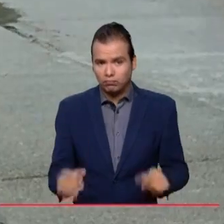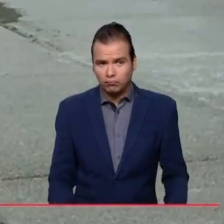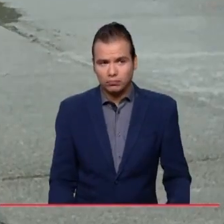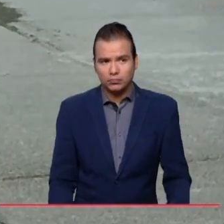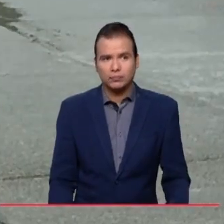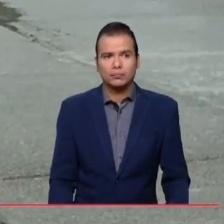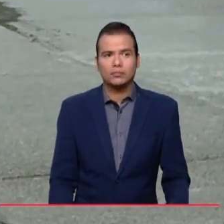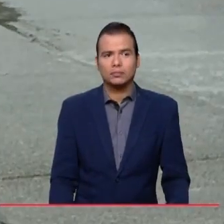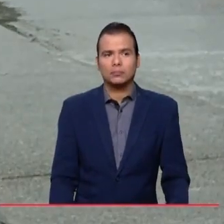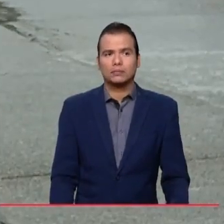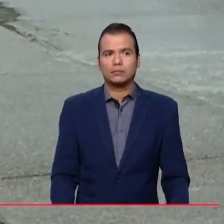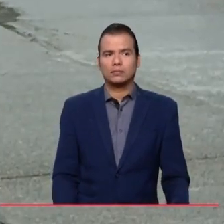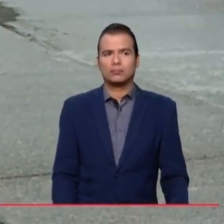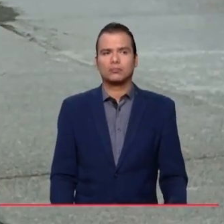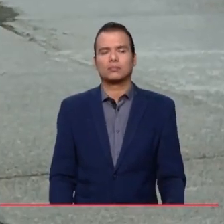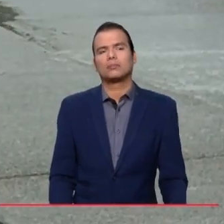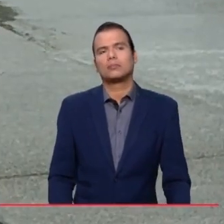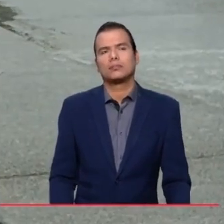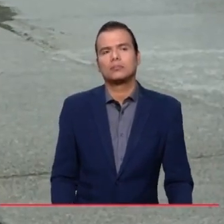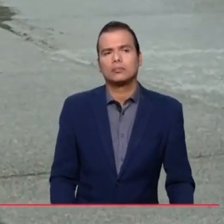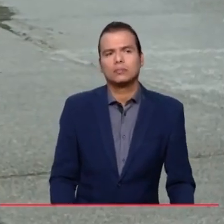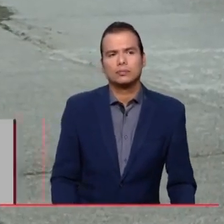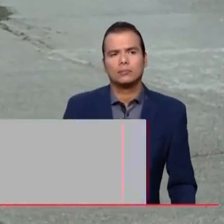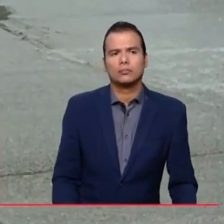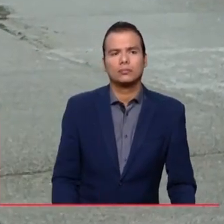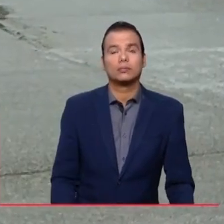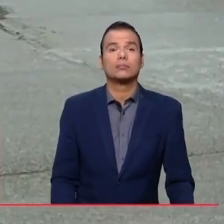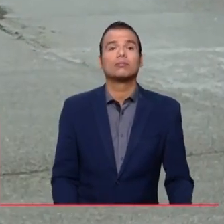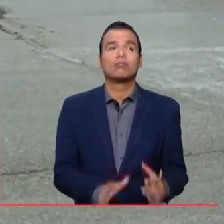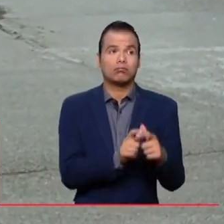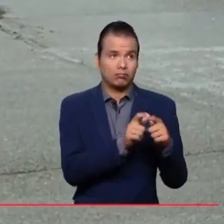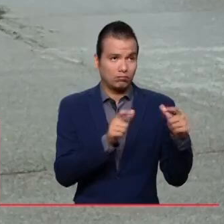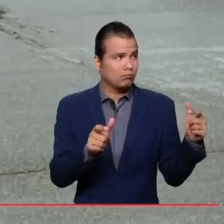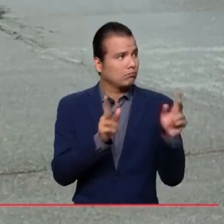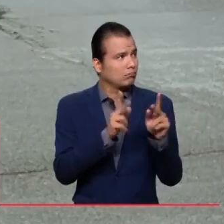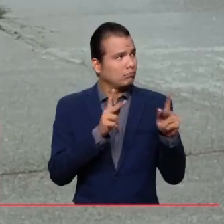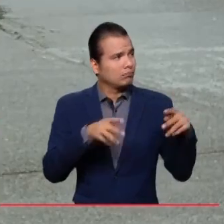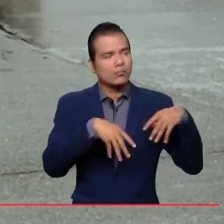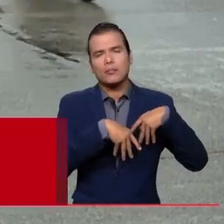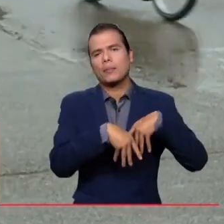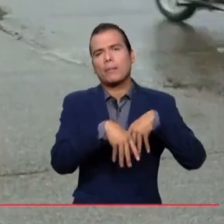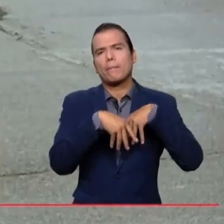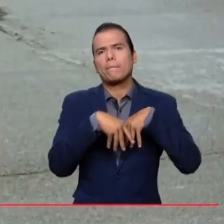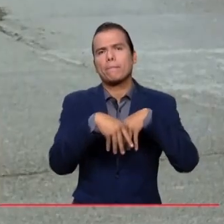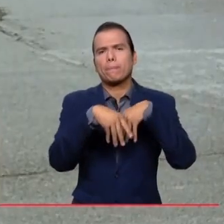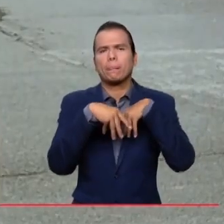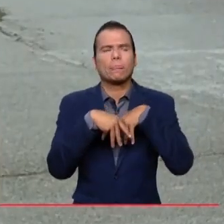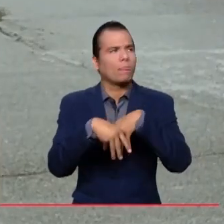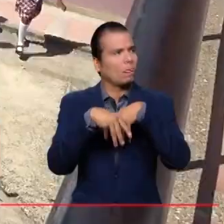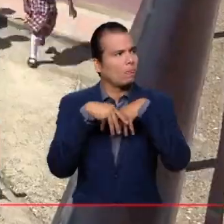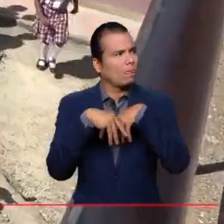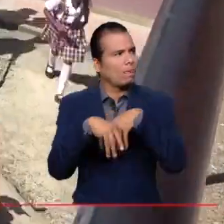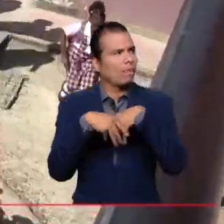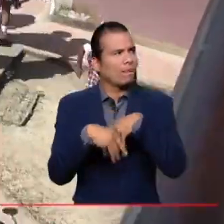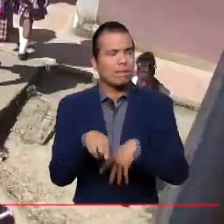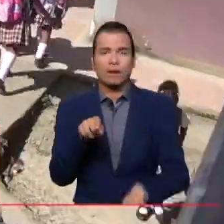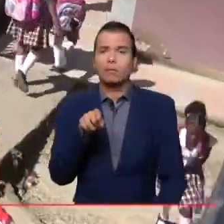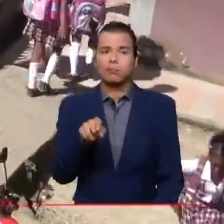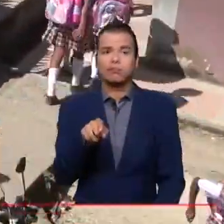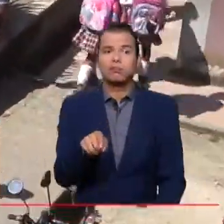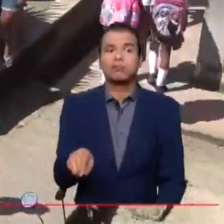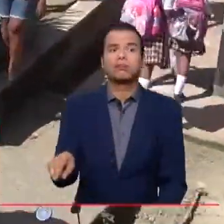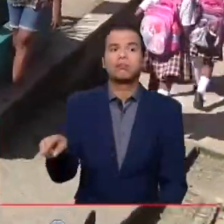Muy buenas tardes. Una multitudinaria marcha acompañada de autoridades locales, diputados de este departamento,